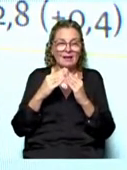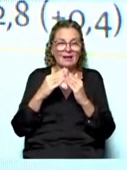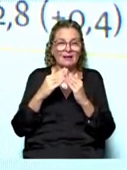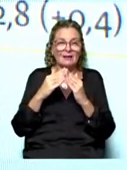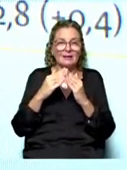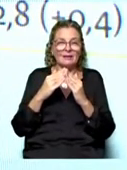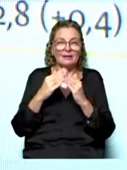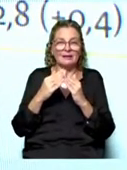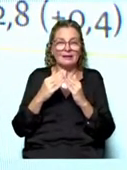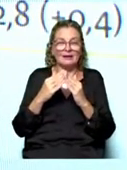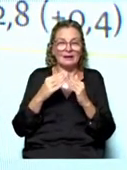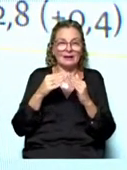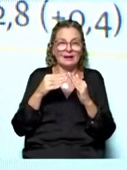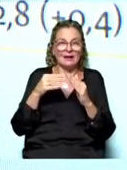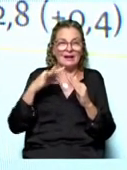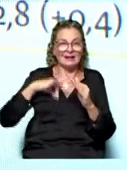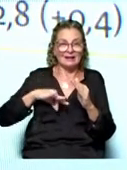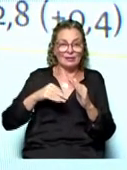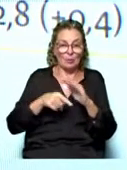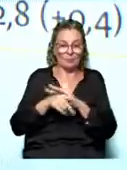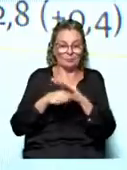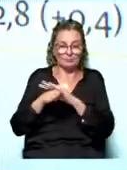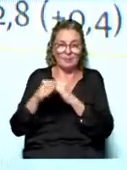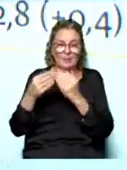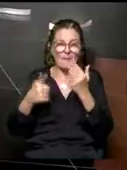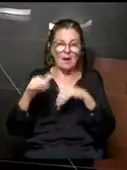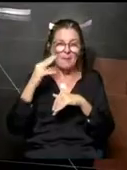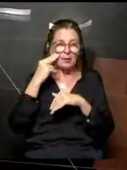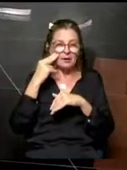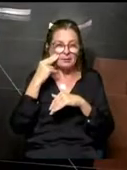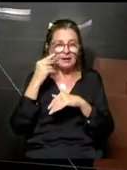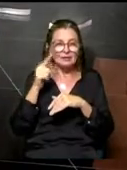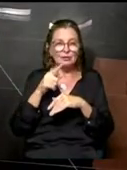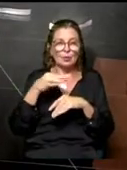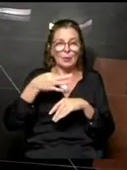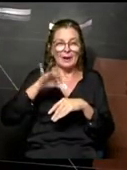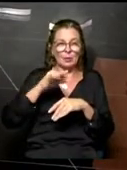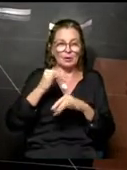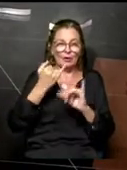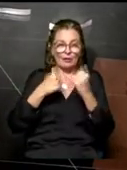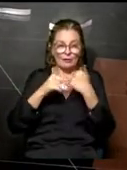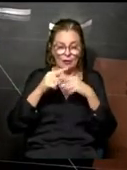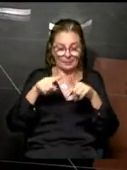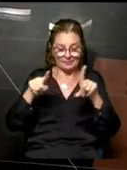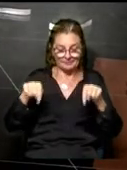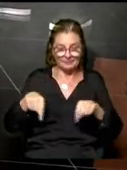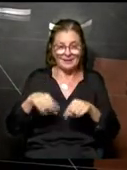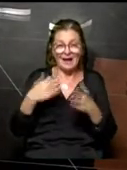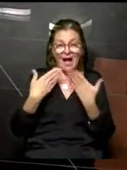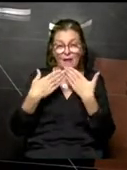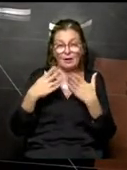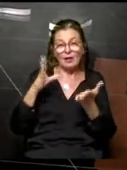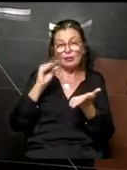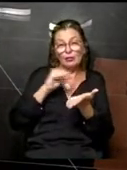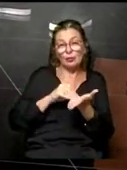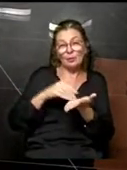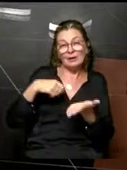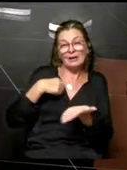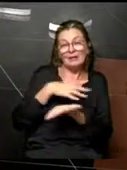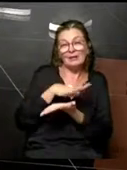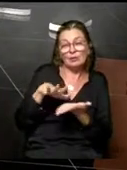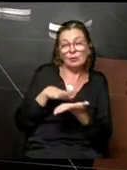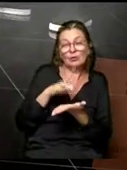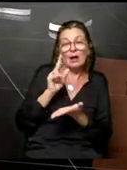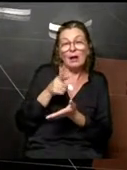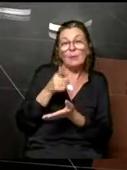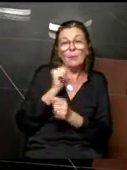primer quintil de ingresos. Pero este no es el único informe que aborda la situación. Bueno, ahí